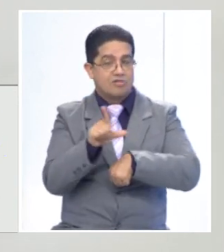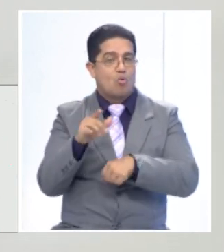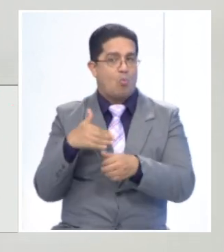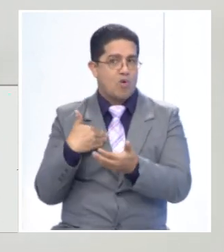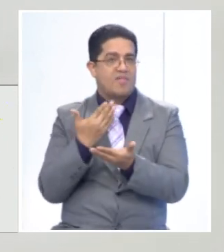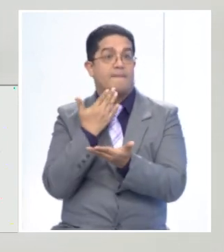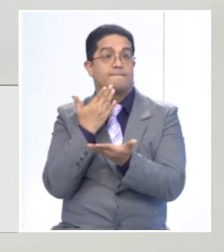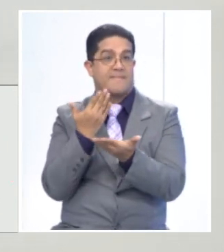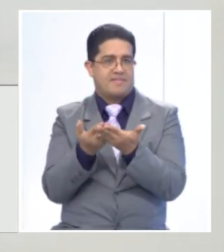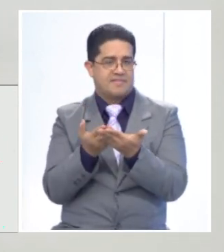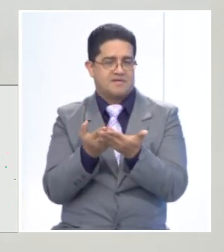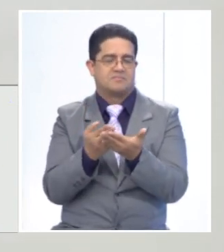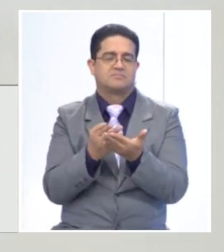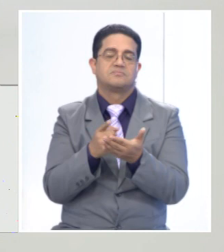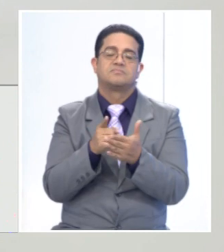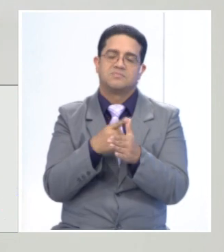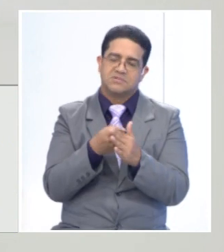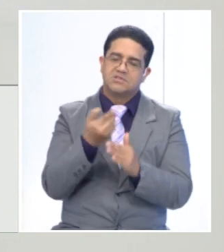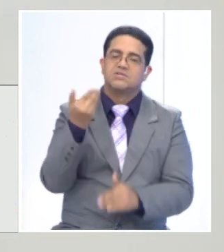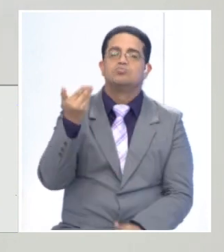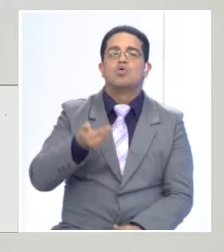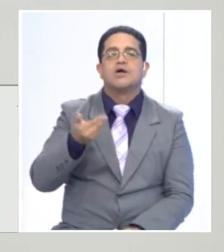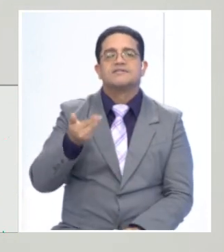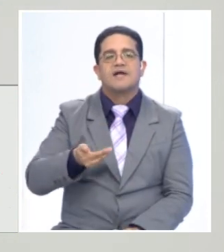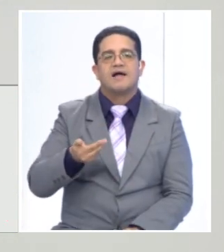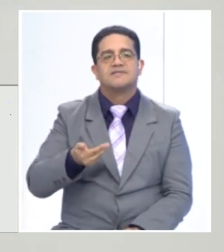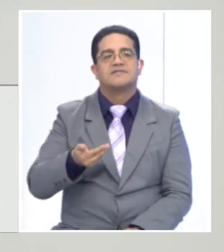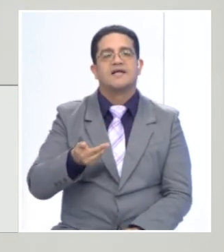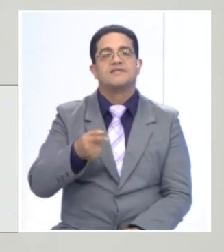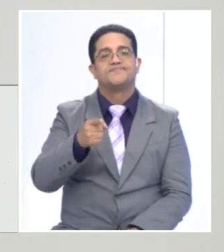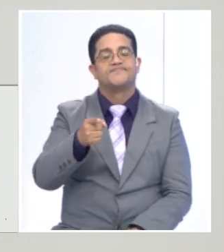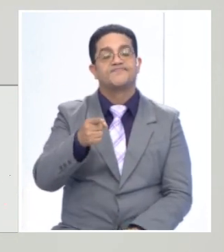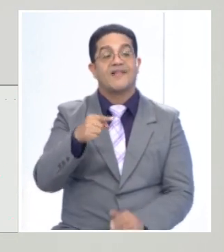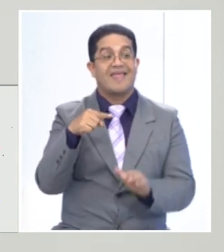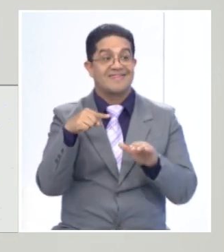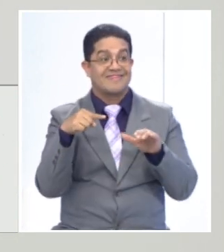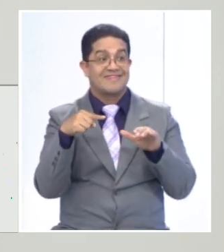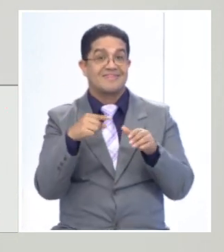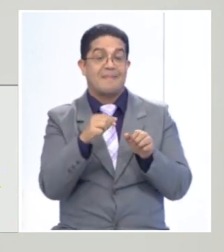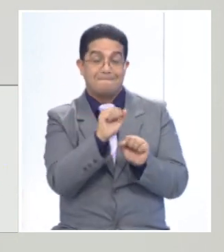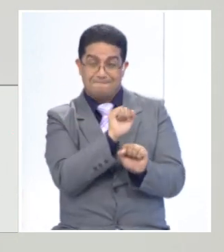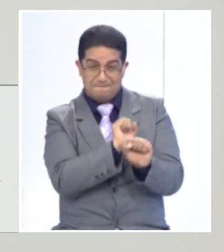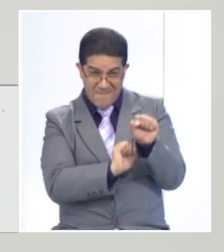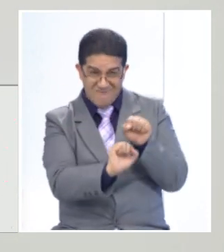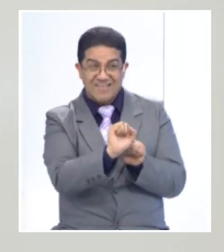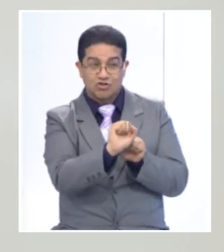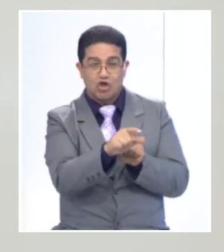vacunación. Es importantísimo también tomar en cuenta que dentro de la prevención,